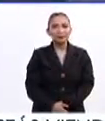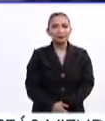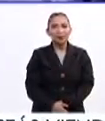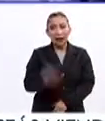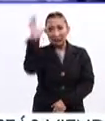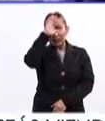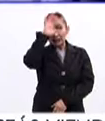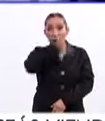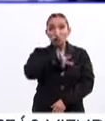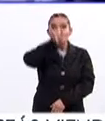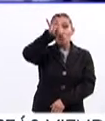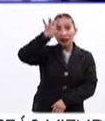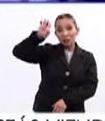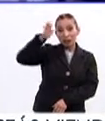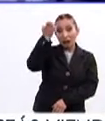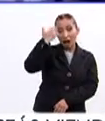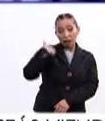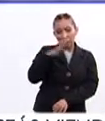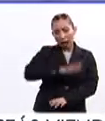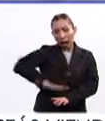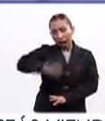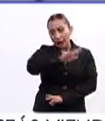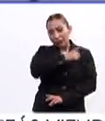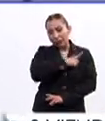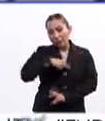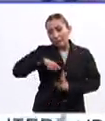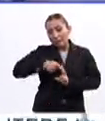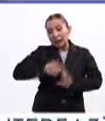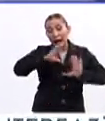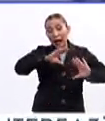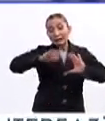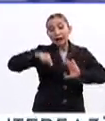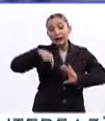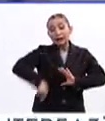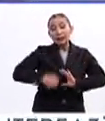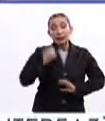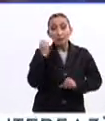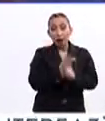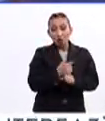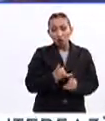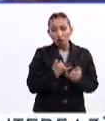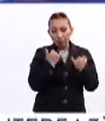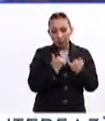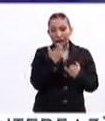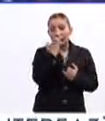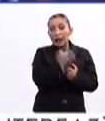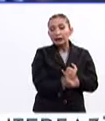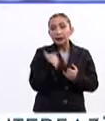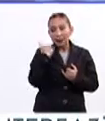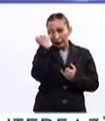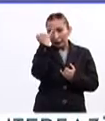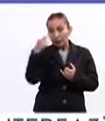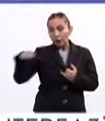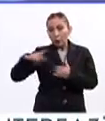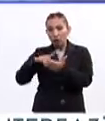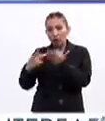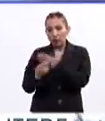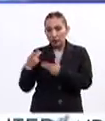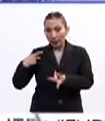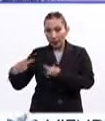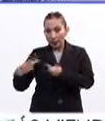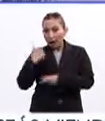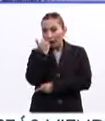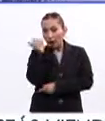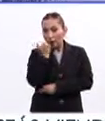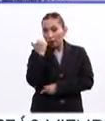Las ciencias aeroespaciales son disciplinas que se tienen que empezar a enseñar desde una edad temprana. Esta es la premisa de un proyecto desarrollado